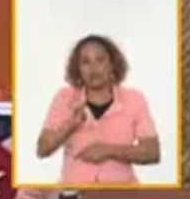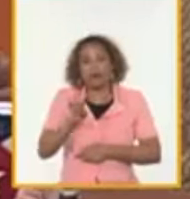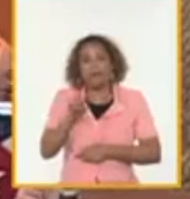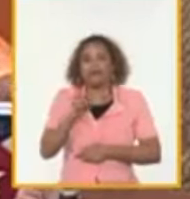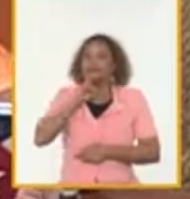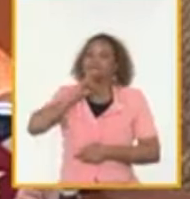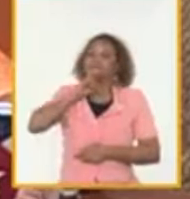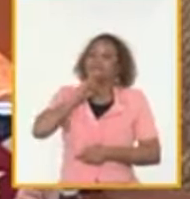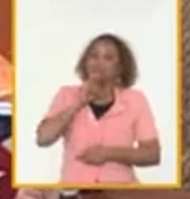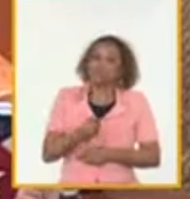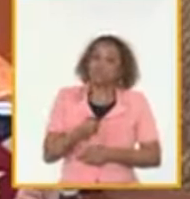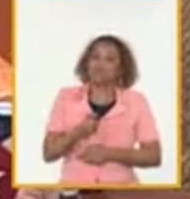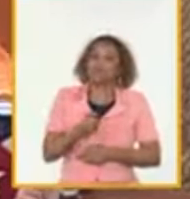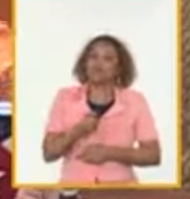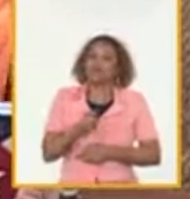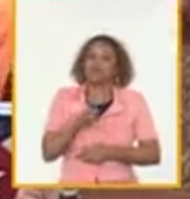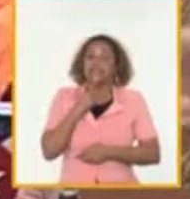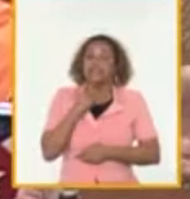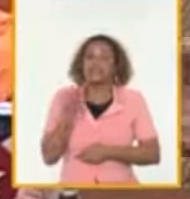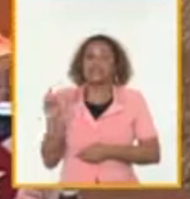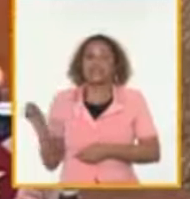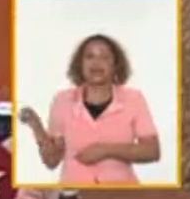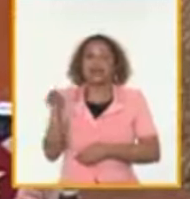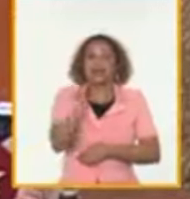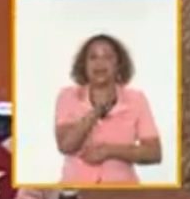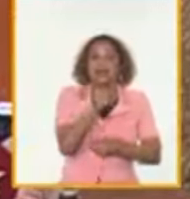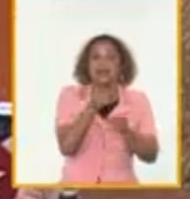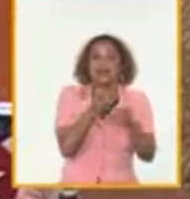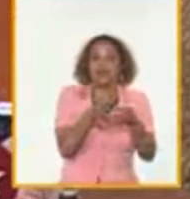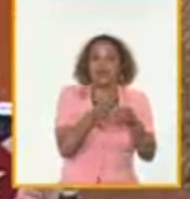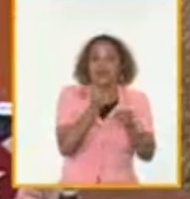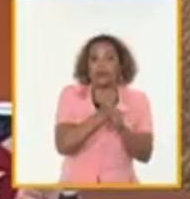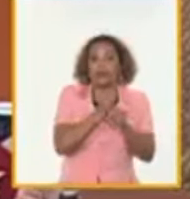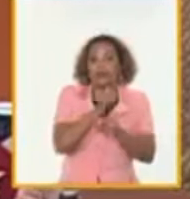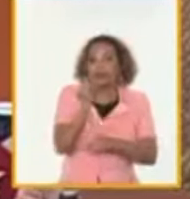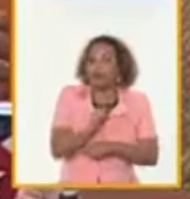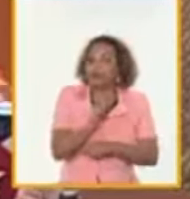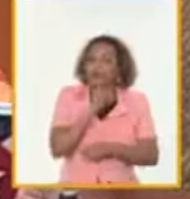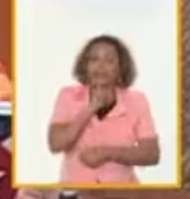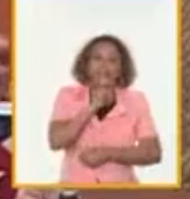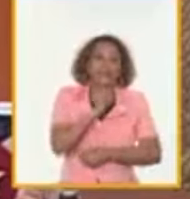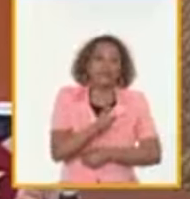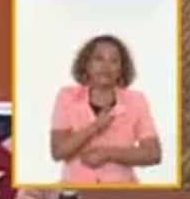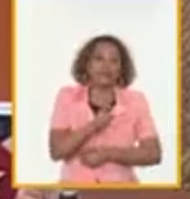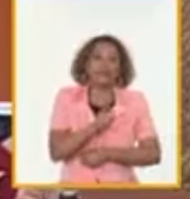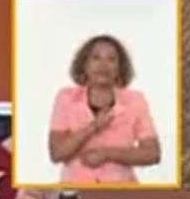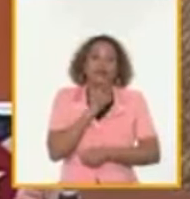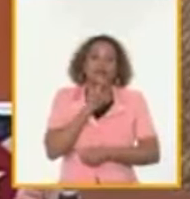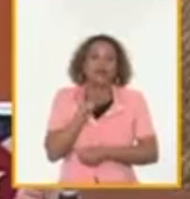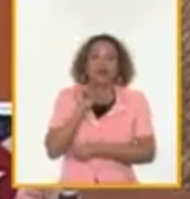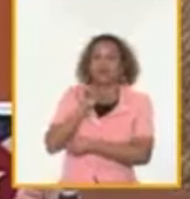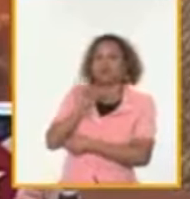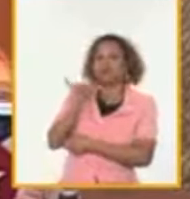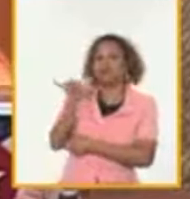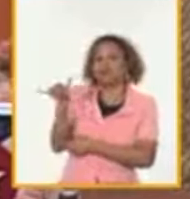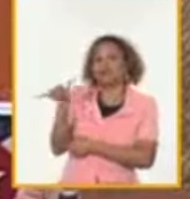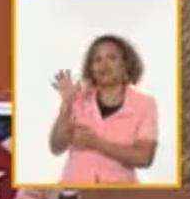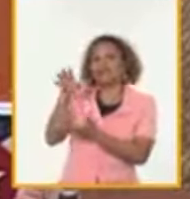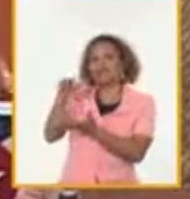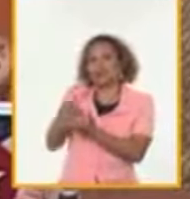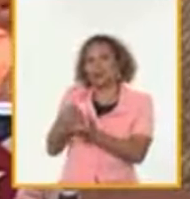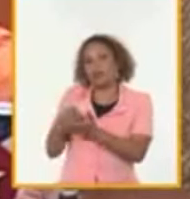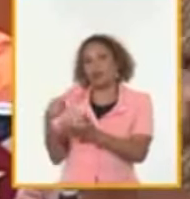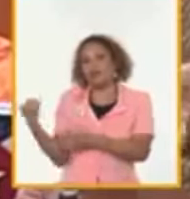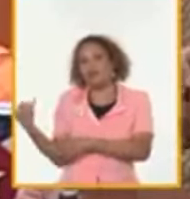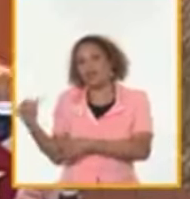nosotros garantizar entonces eh la fuerza de trabajo en ese poo productivo a partir de la distancia que tiene de la ciudad a partir de